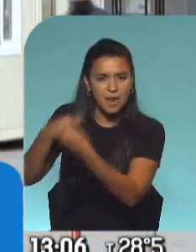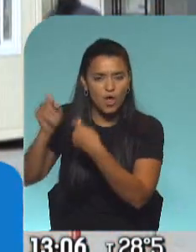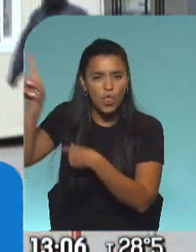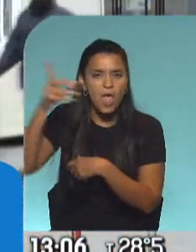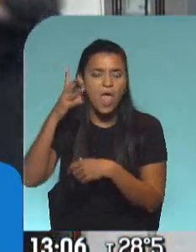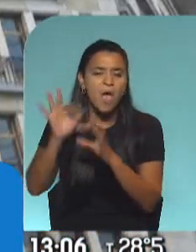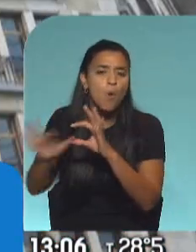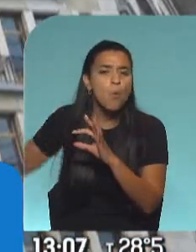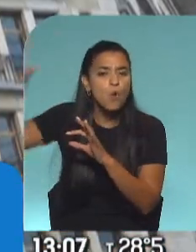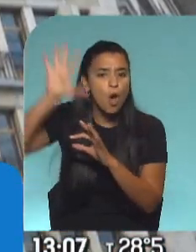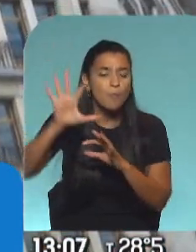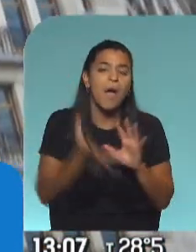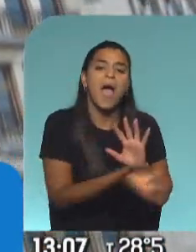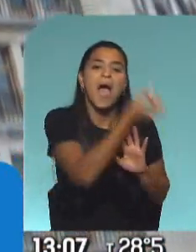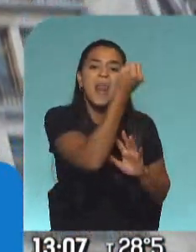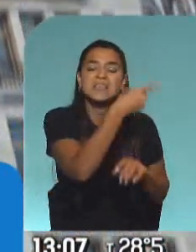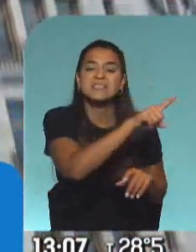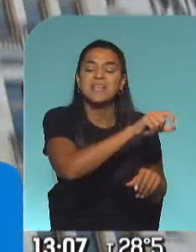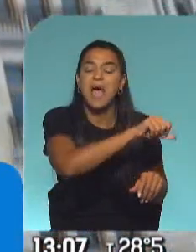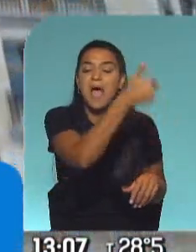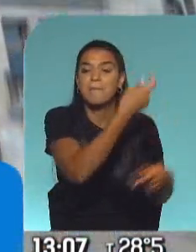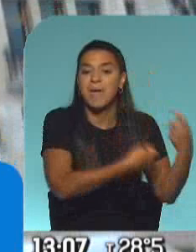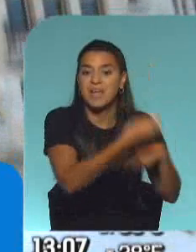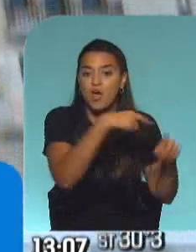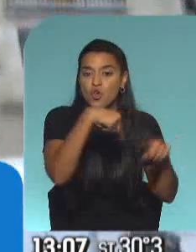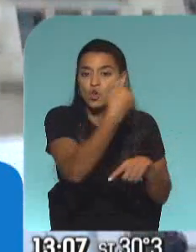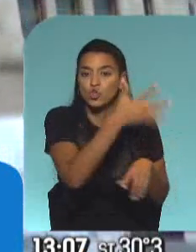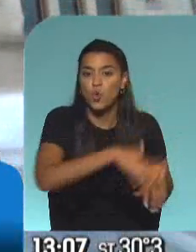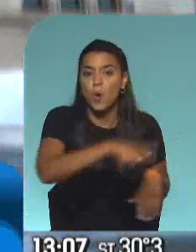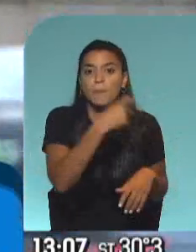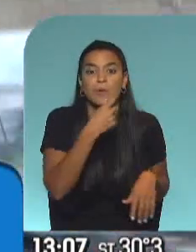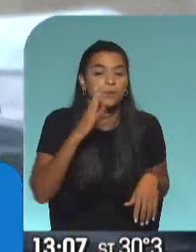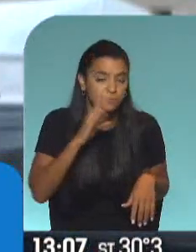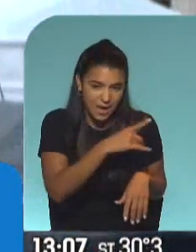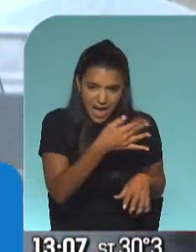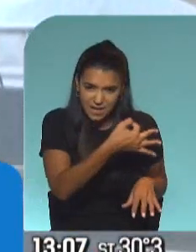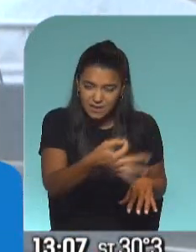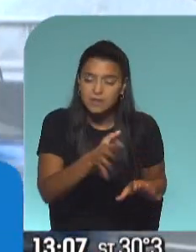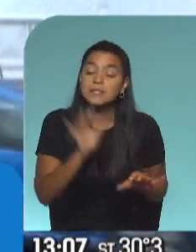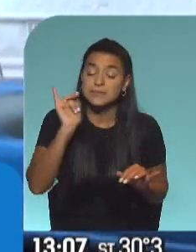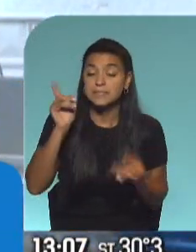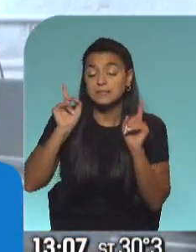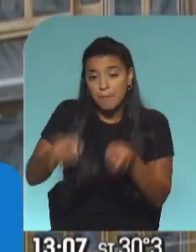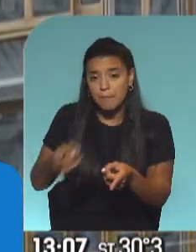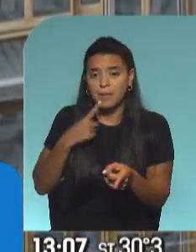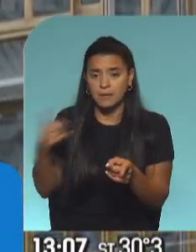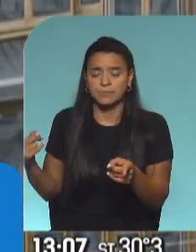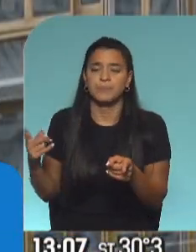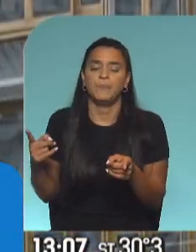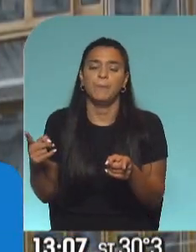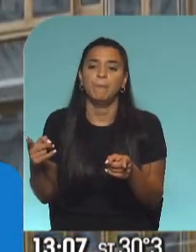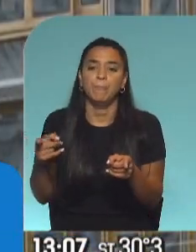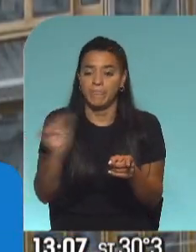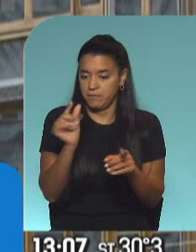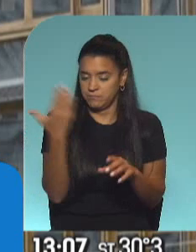la ganancia de mercados en otras latitudes, sobre todo en Estados Unidos? Sí. ¿Hay algo de eso, Rulo? Claro, y hay otro punto, José, del cual se habló mucho en